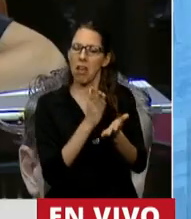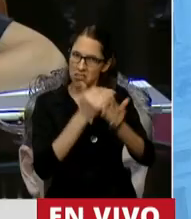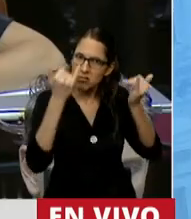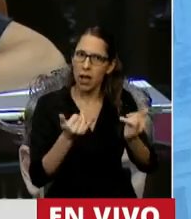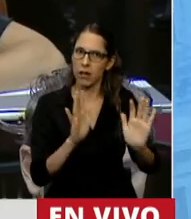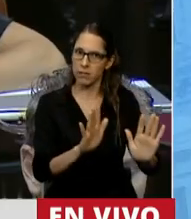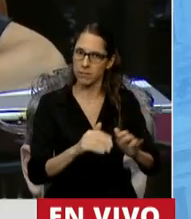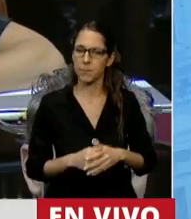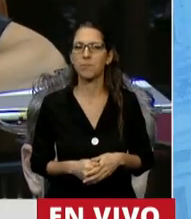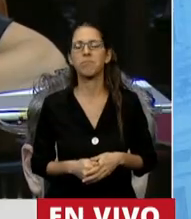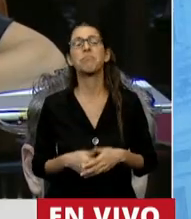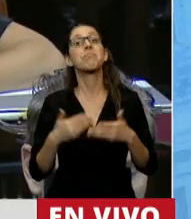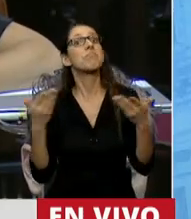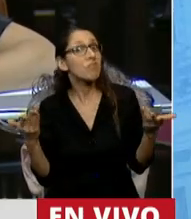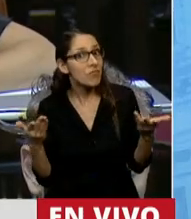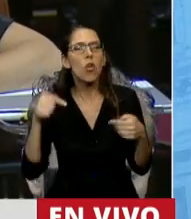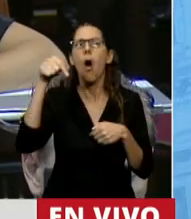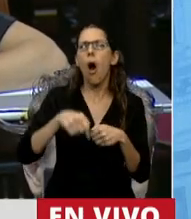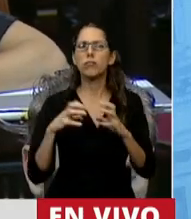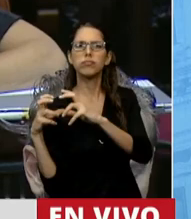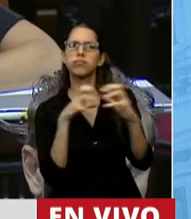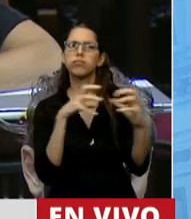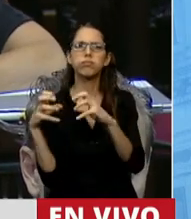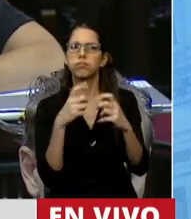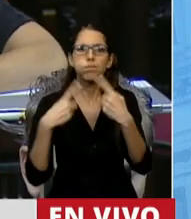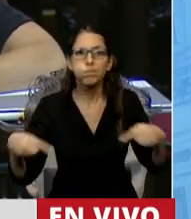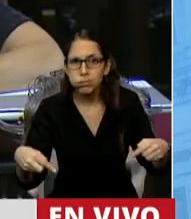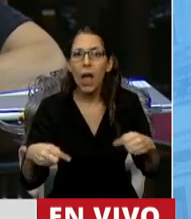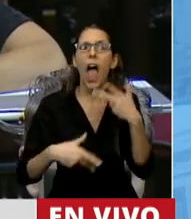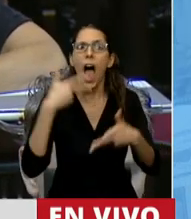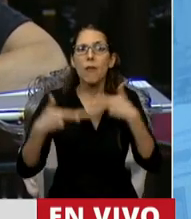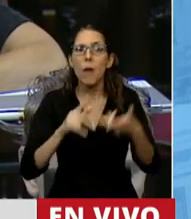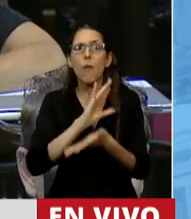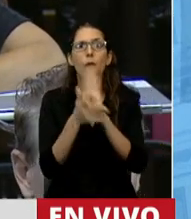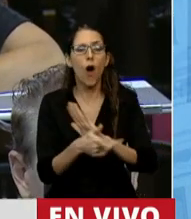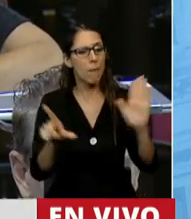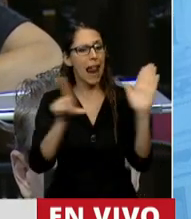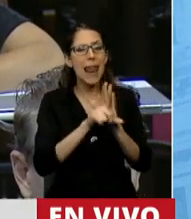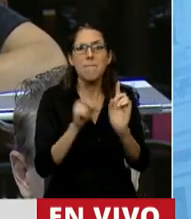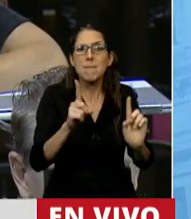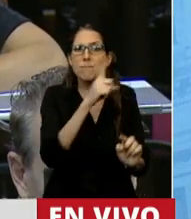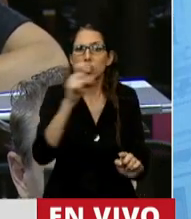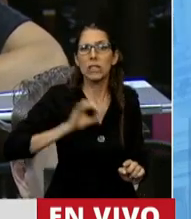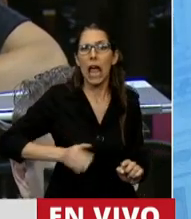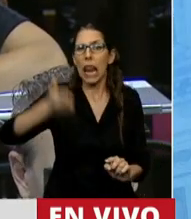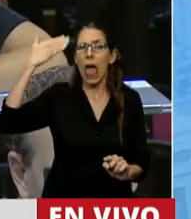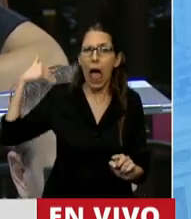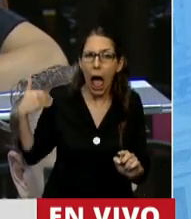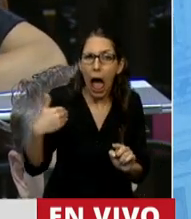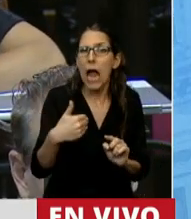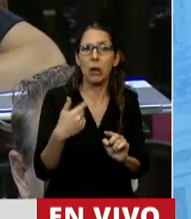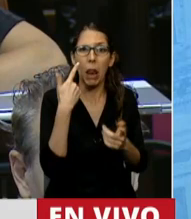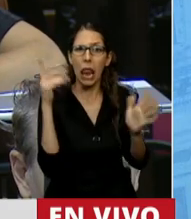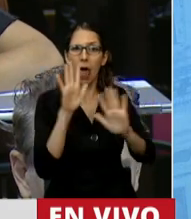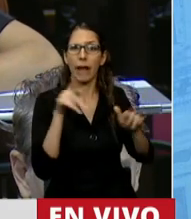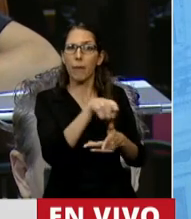Entonces, ¿qué estamos haciendo hoy? Bueno, estamos debatiendo si mantenemos este sistema de causales restrictivas y alejada de la voluntad de las mujeres